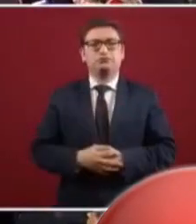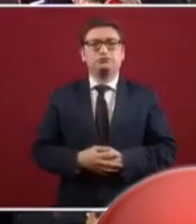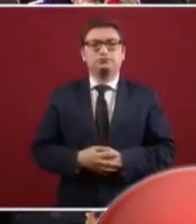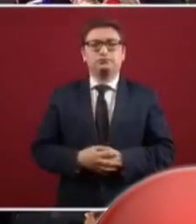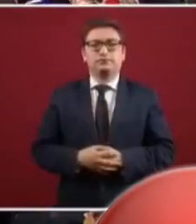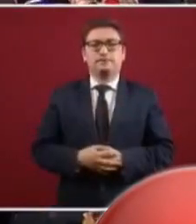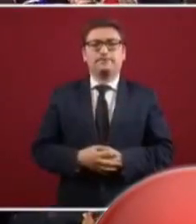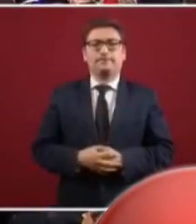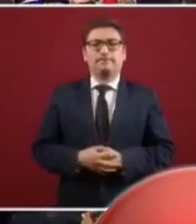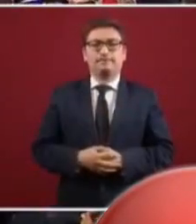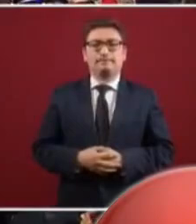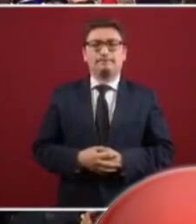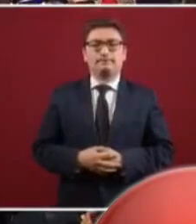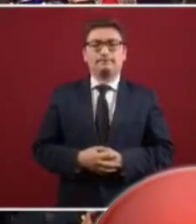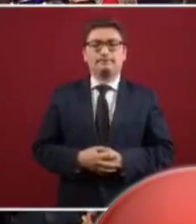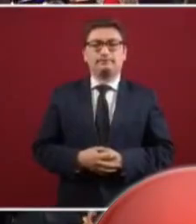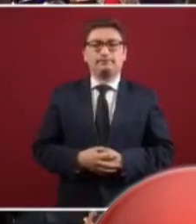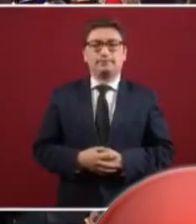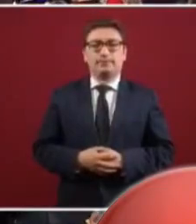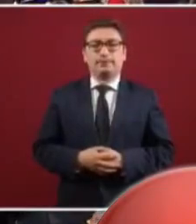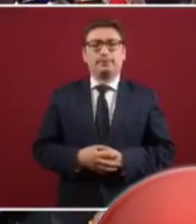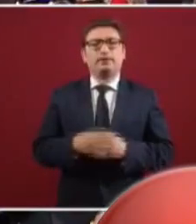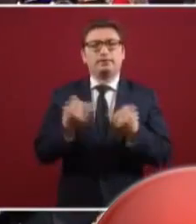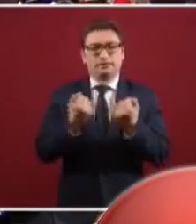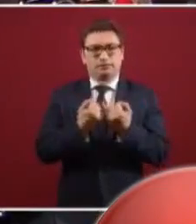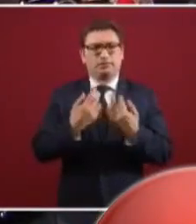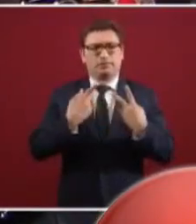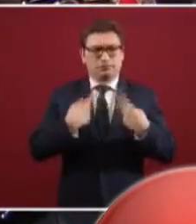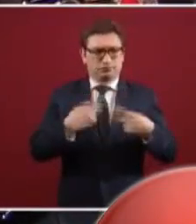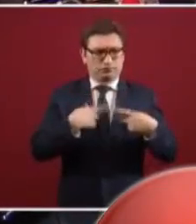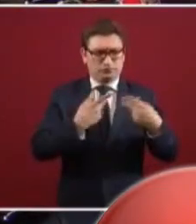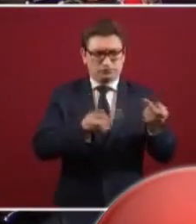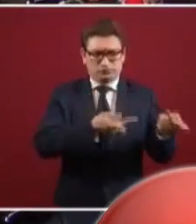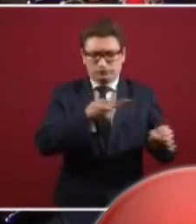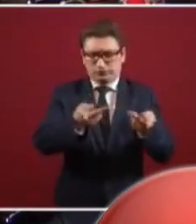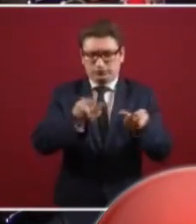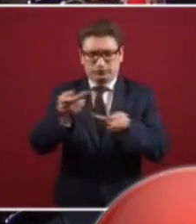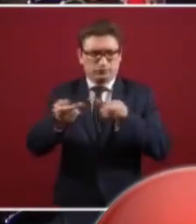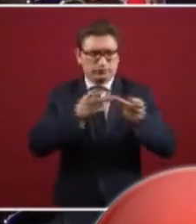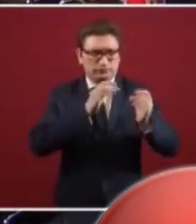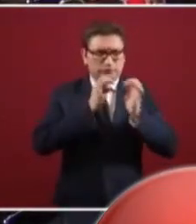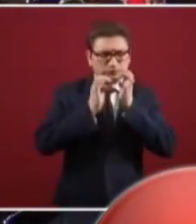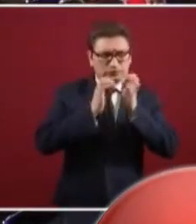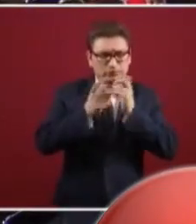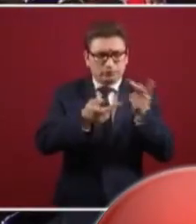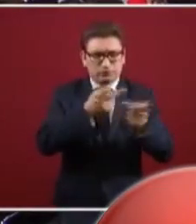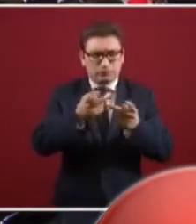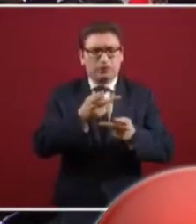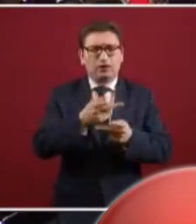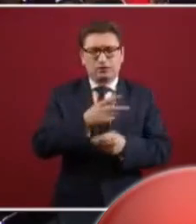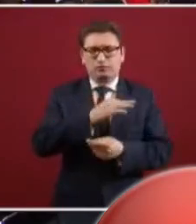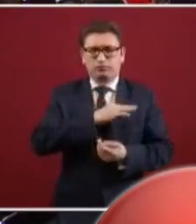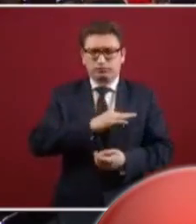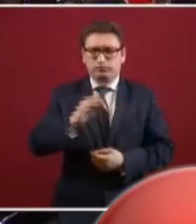el que se puedan llevar a cabo consultas ciudadanas,